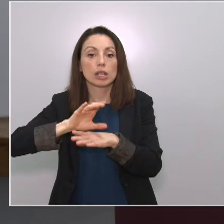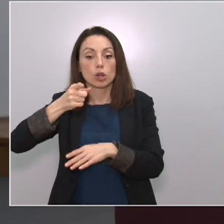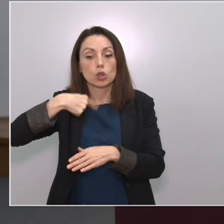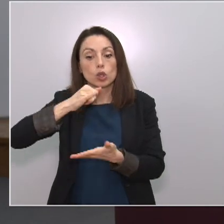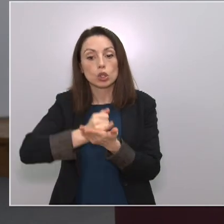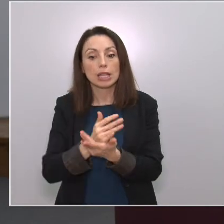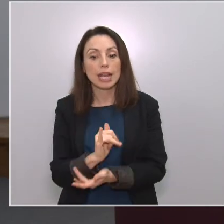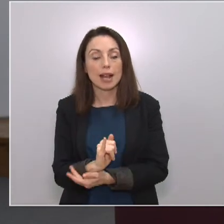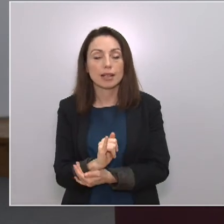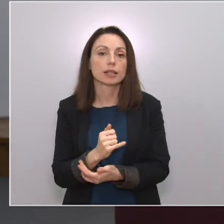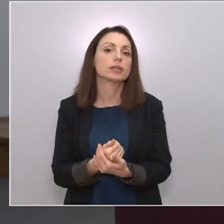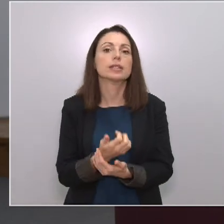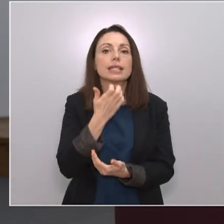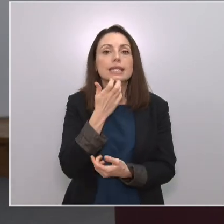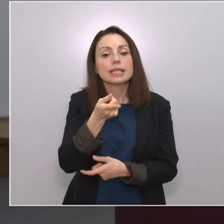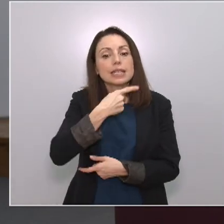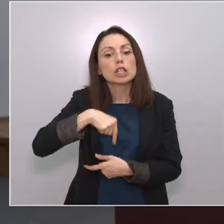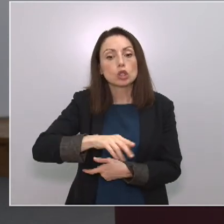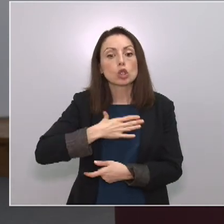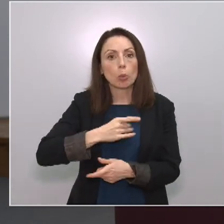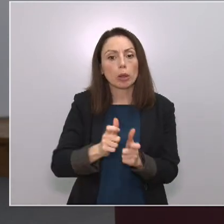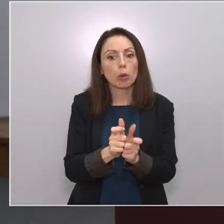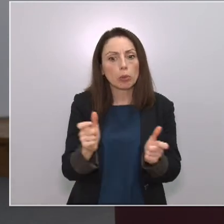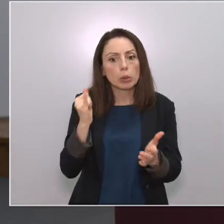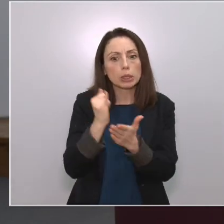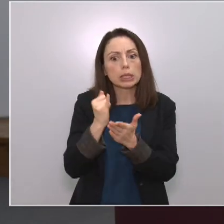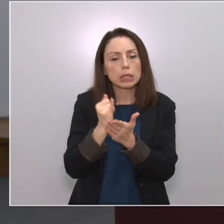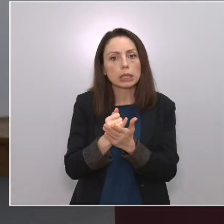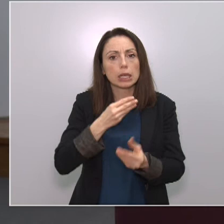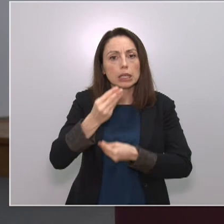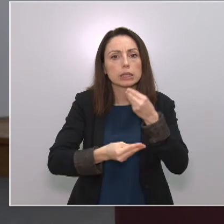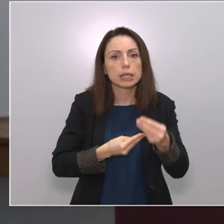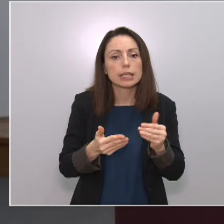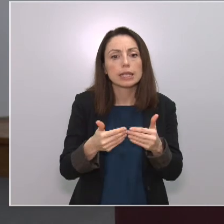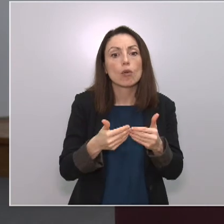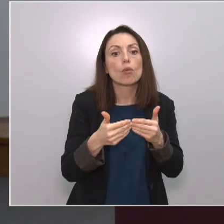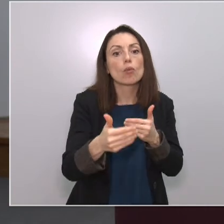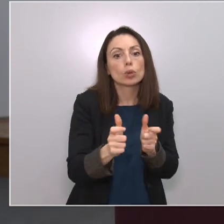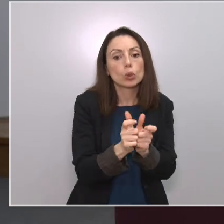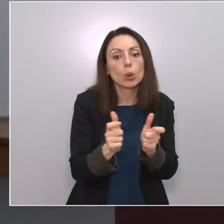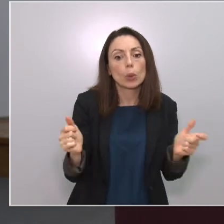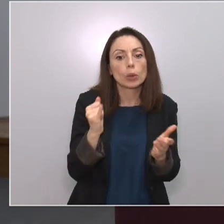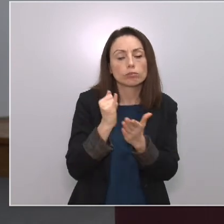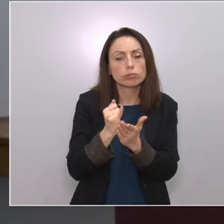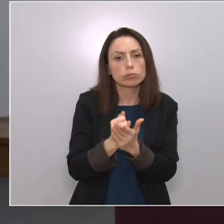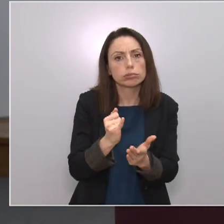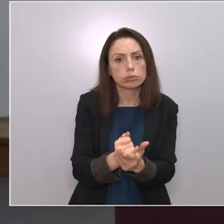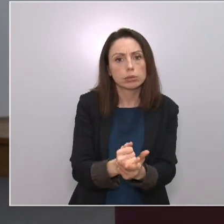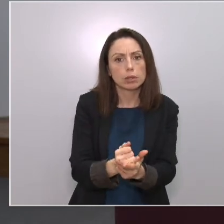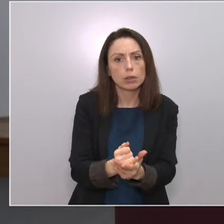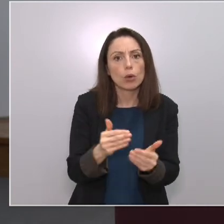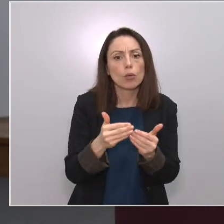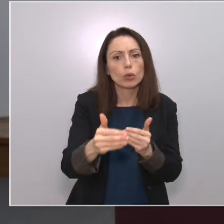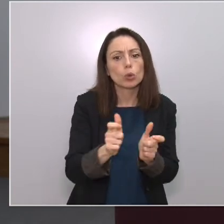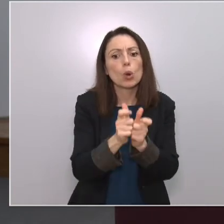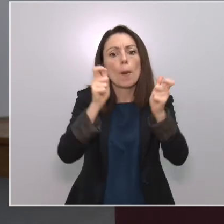tenemos. Si tenemos esta capacidad, nos planteamos hacer más test de los que estamos haciendo actualmente.